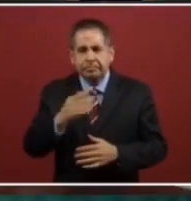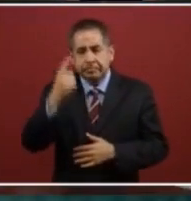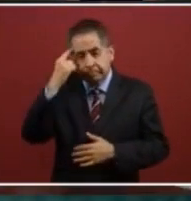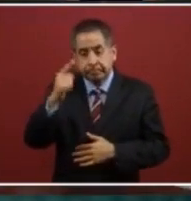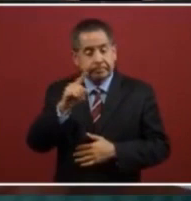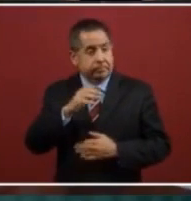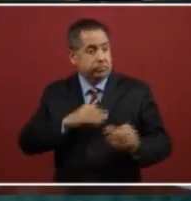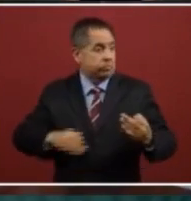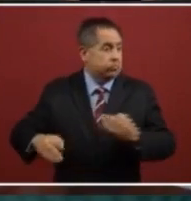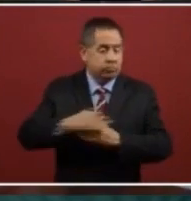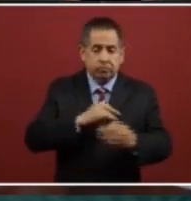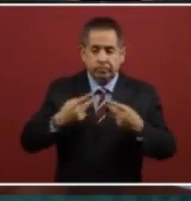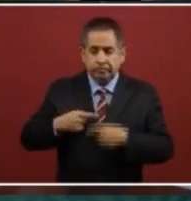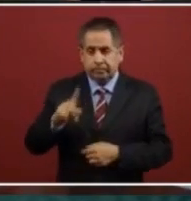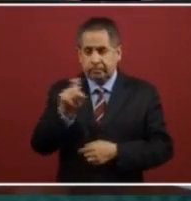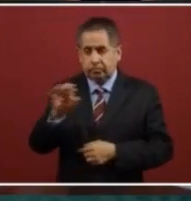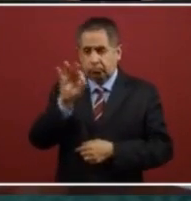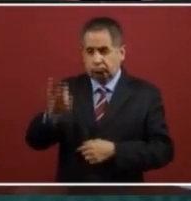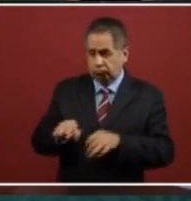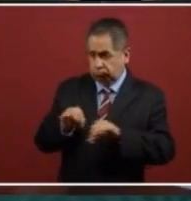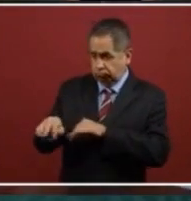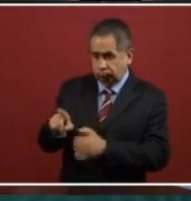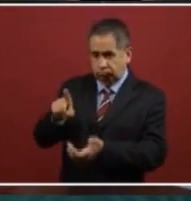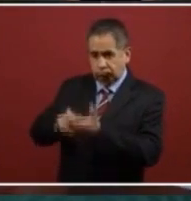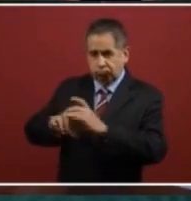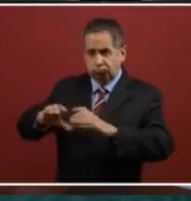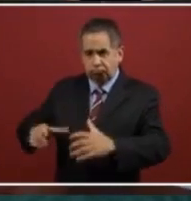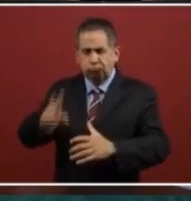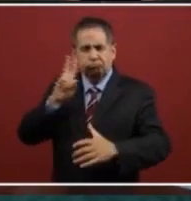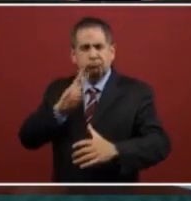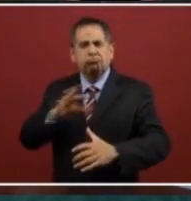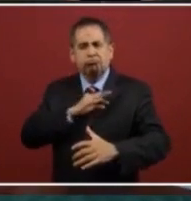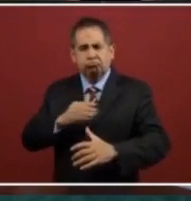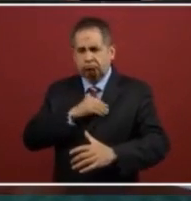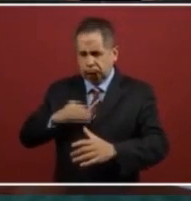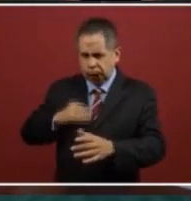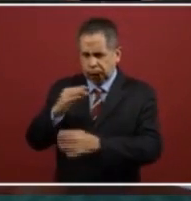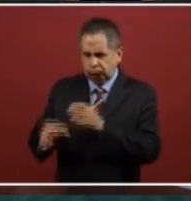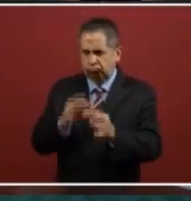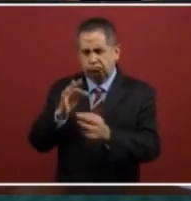de todas las personas 100%. que desarrollamos el servicio público All- podamos cumplir